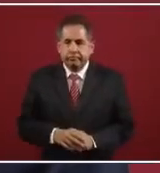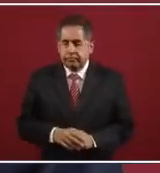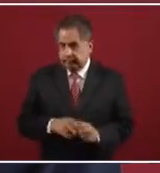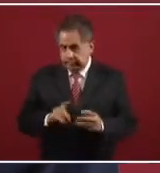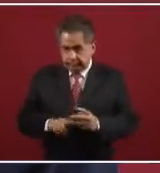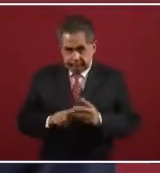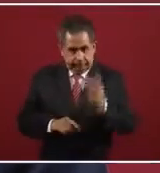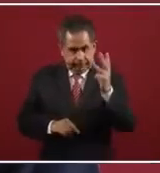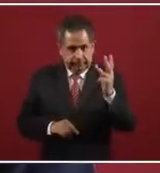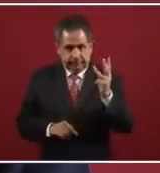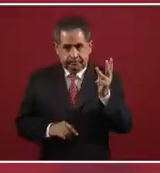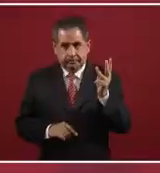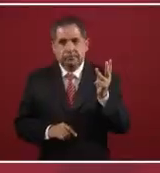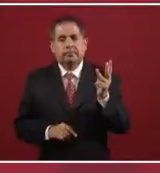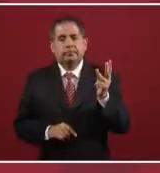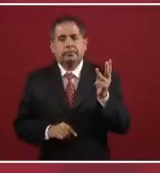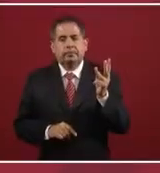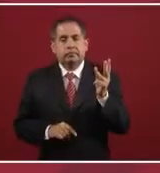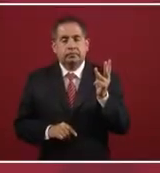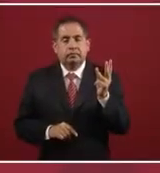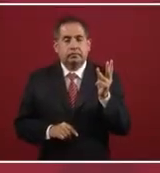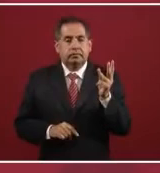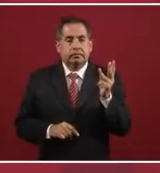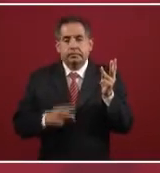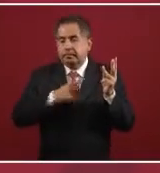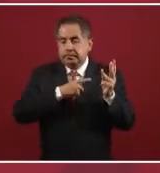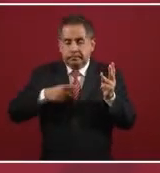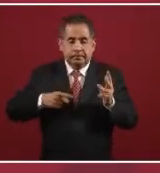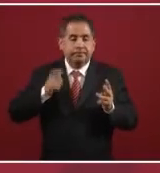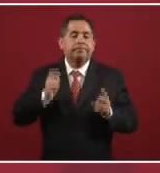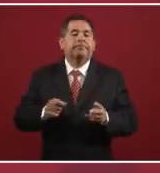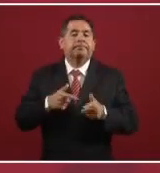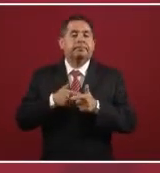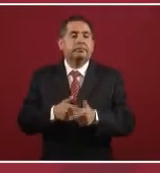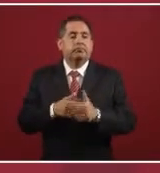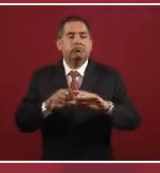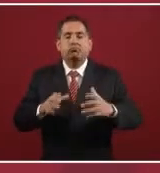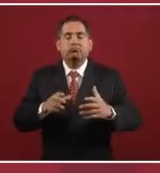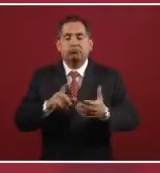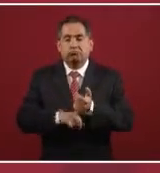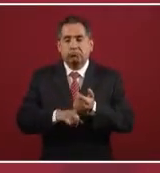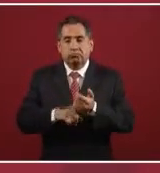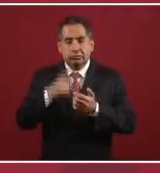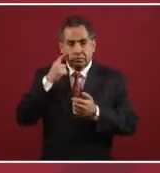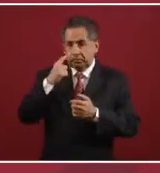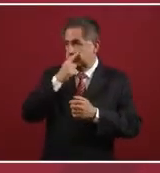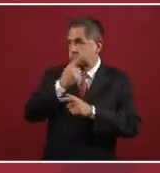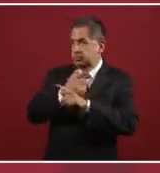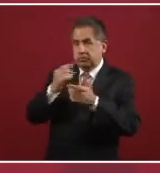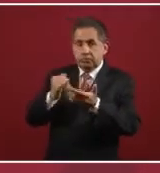Tercero, que debe de prevalecer la democracia.